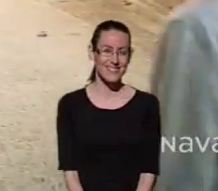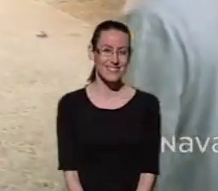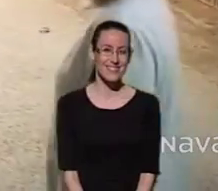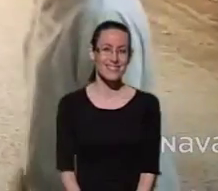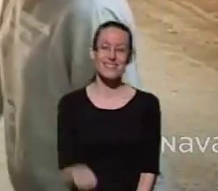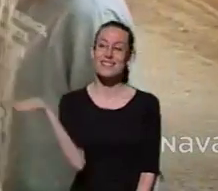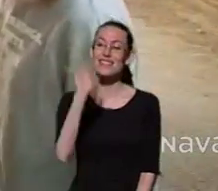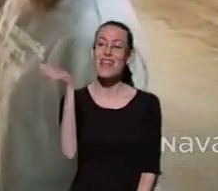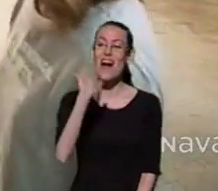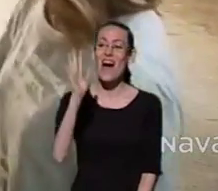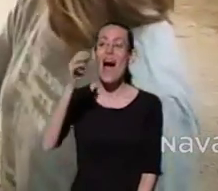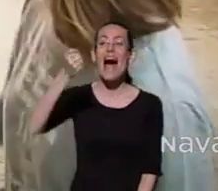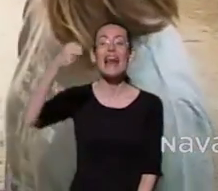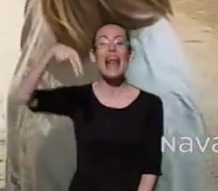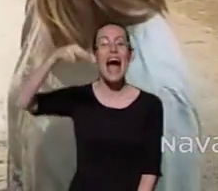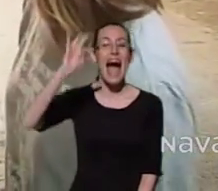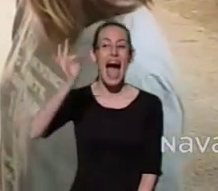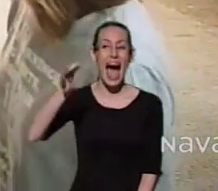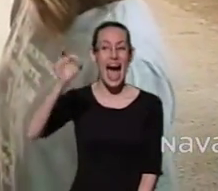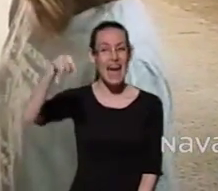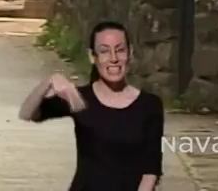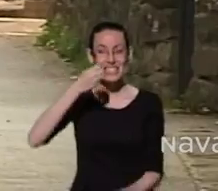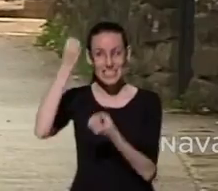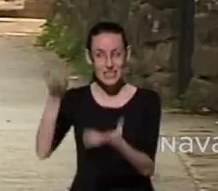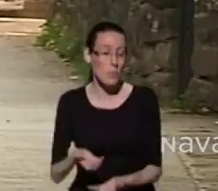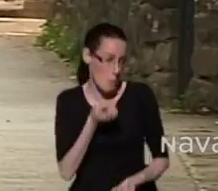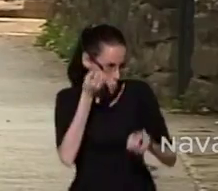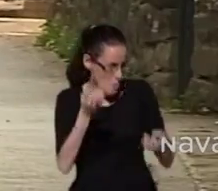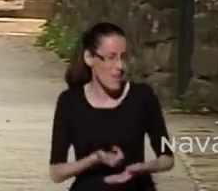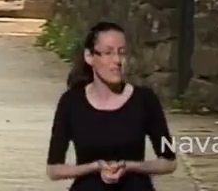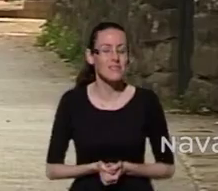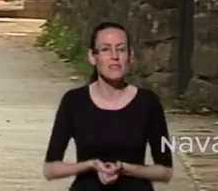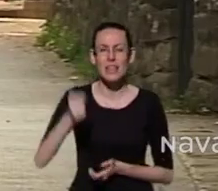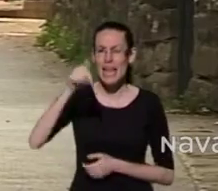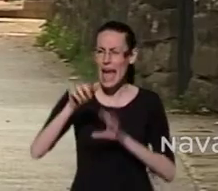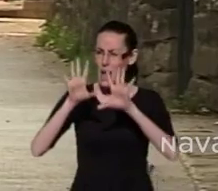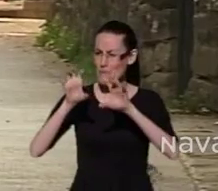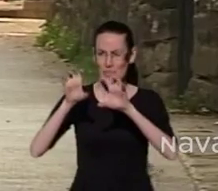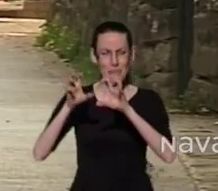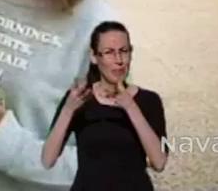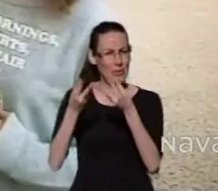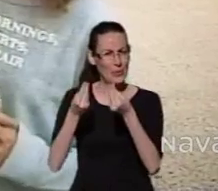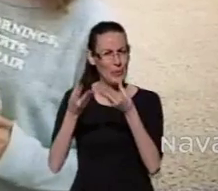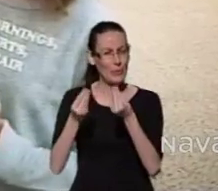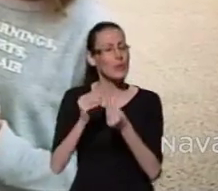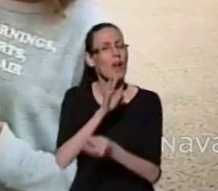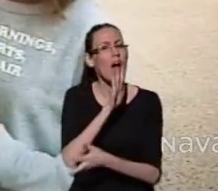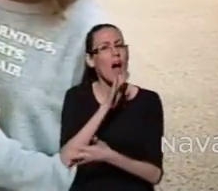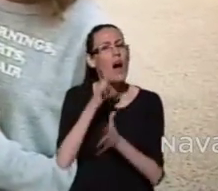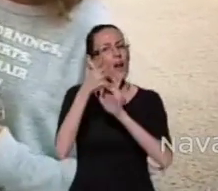¡Kaixo, Antxon! Hola. ¿Qué tal? Bien, ahora que sí, ¿no? Estamos aprendiendo muchísimo y creo que ahora vamos a